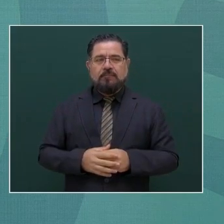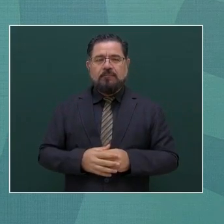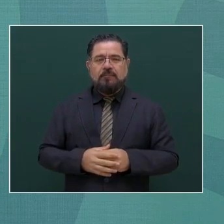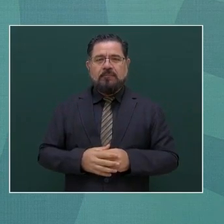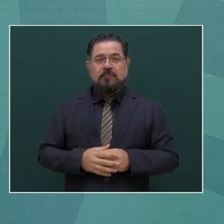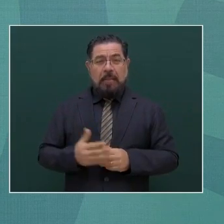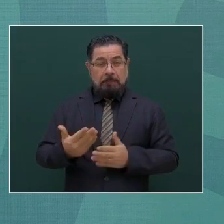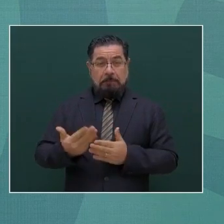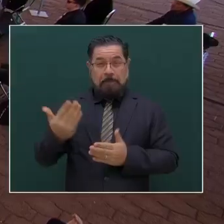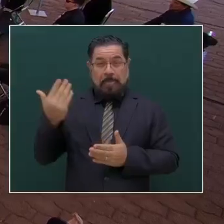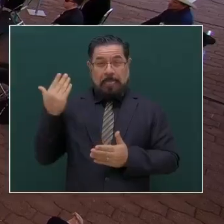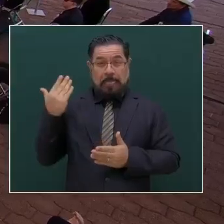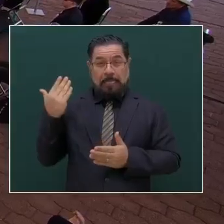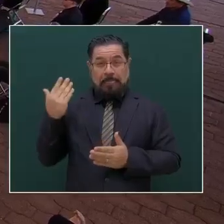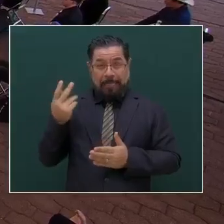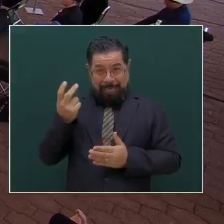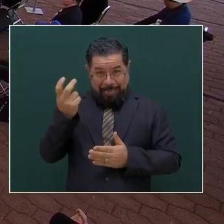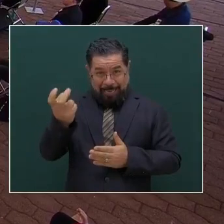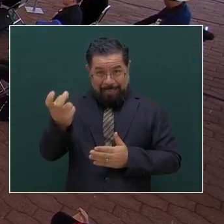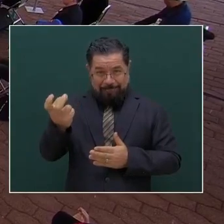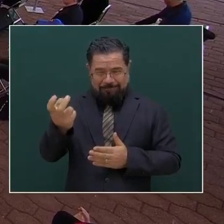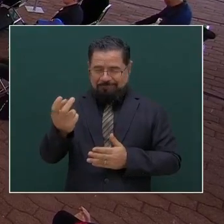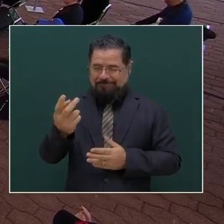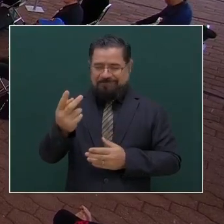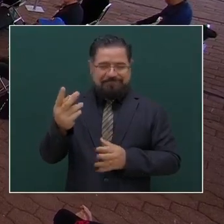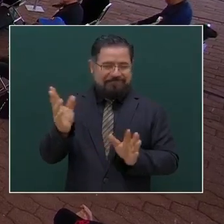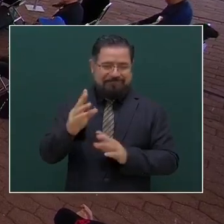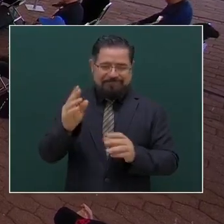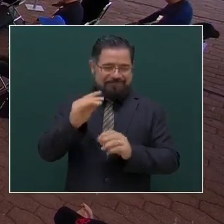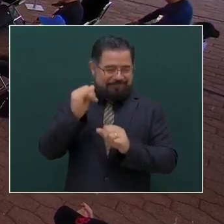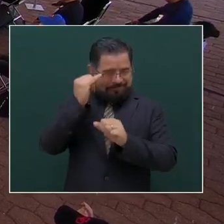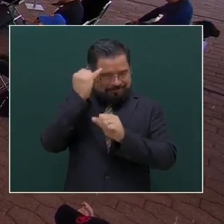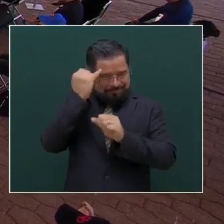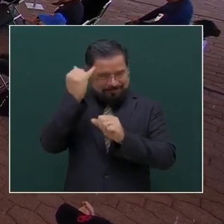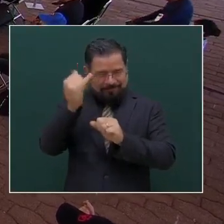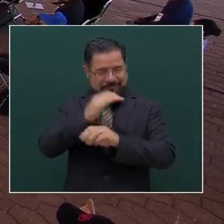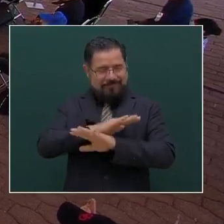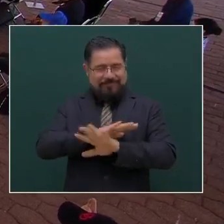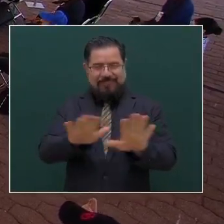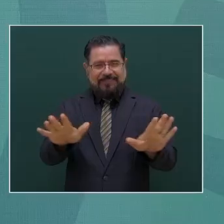ni pensado que los gobiernos neoliberales